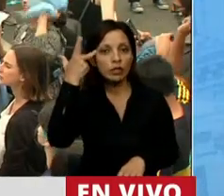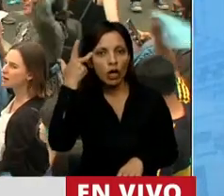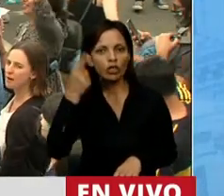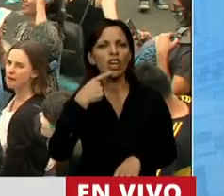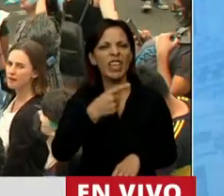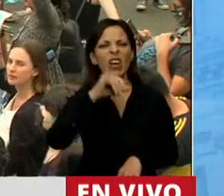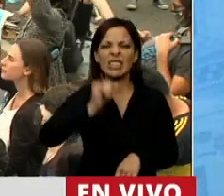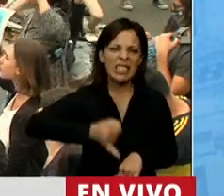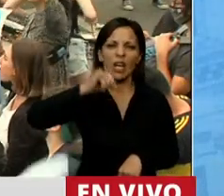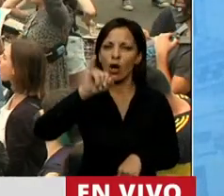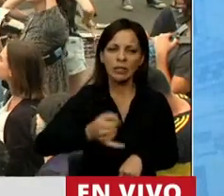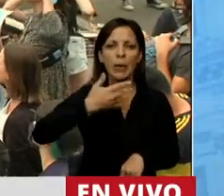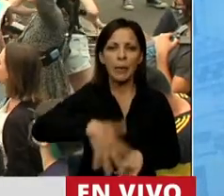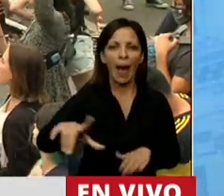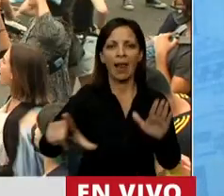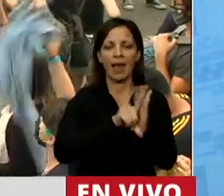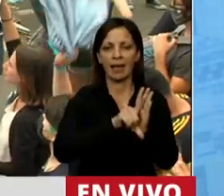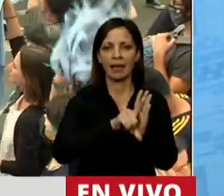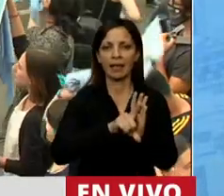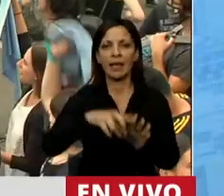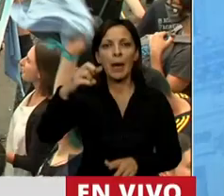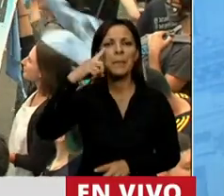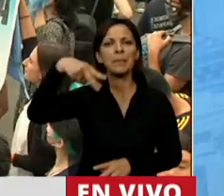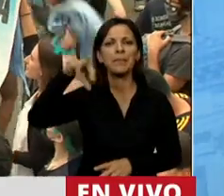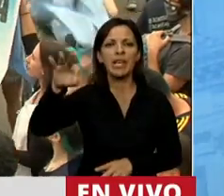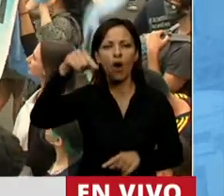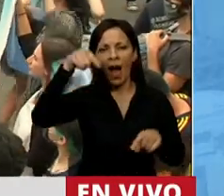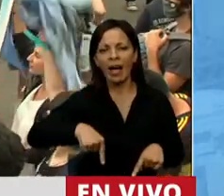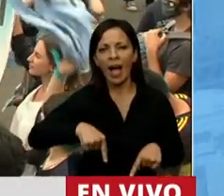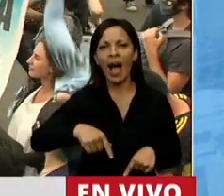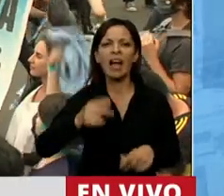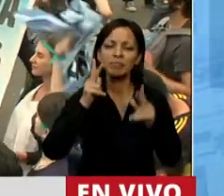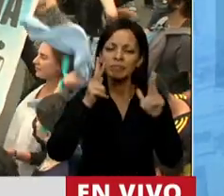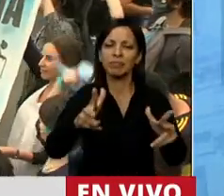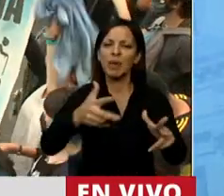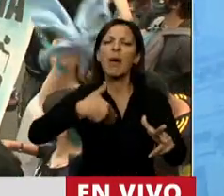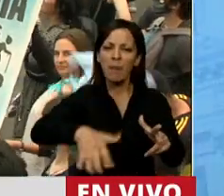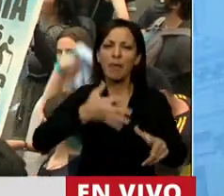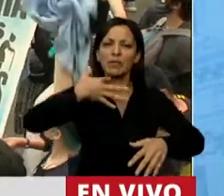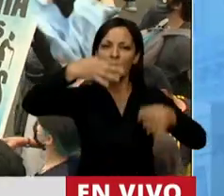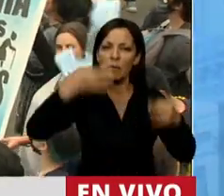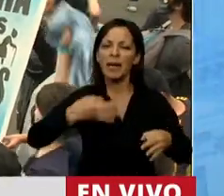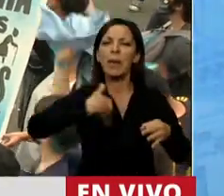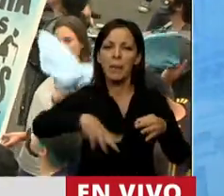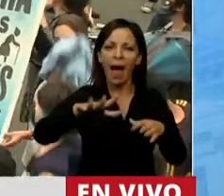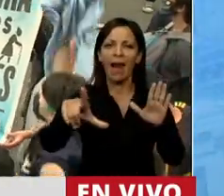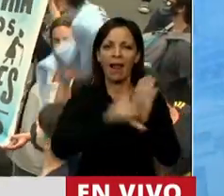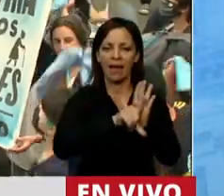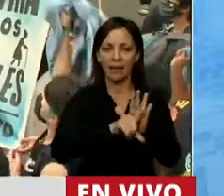y marea iba a ser ley. Pino, acá te decimos que vamos a cumplir y que va a ser